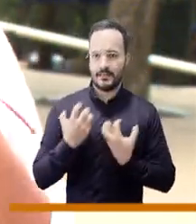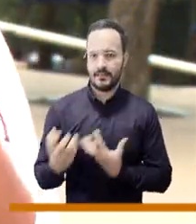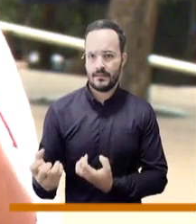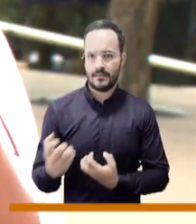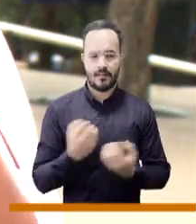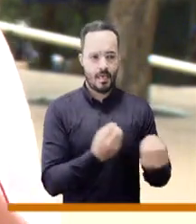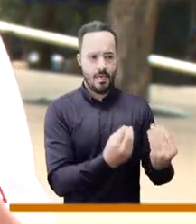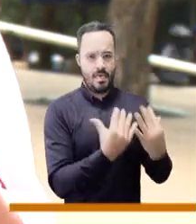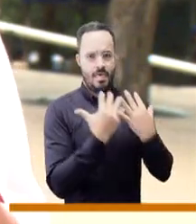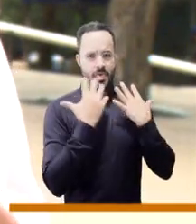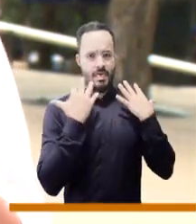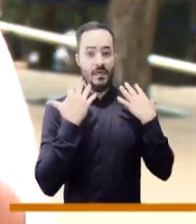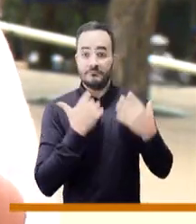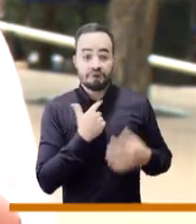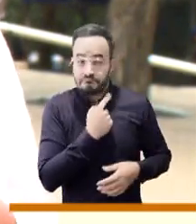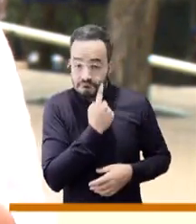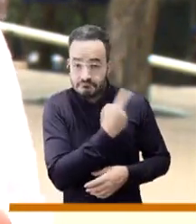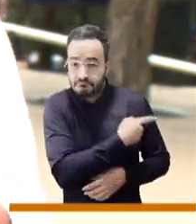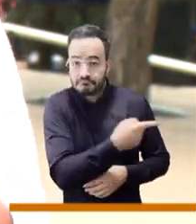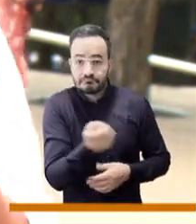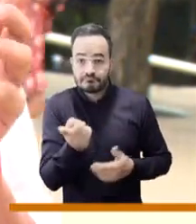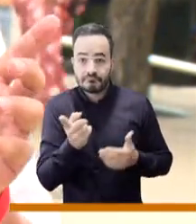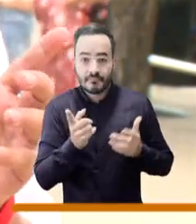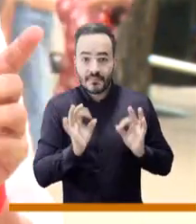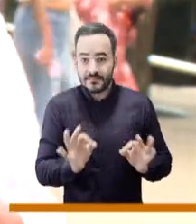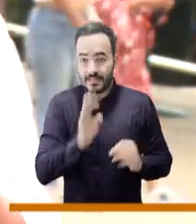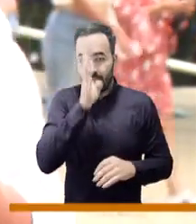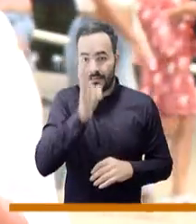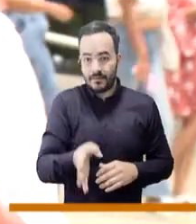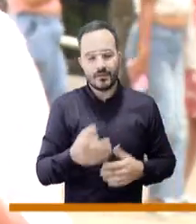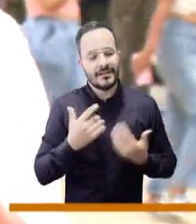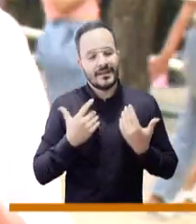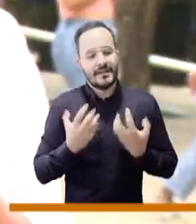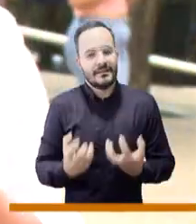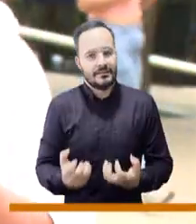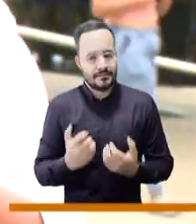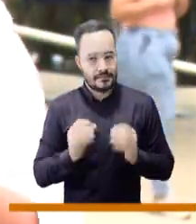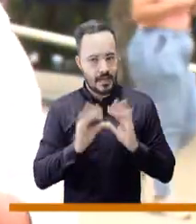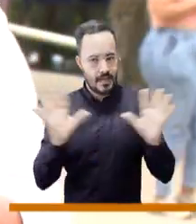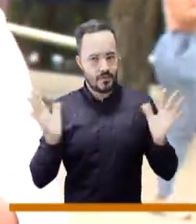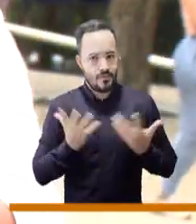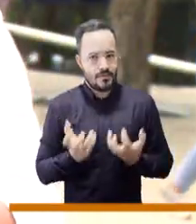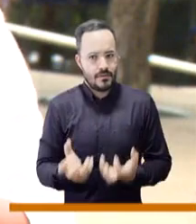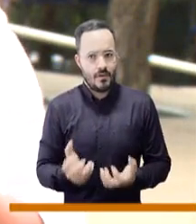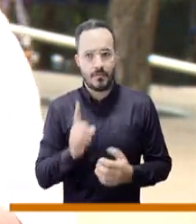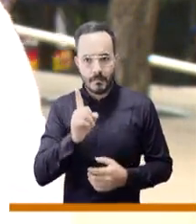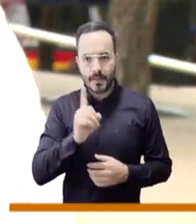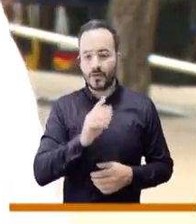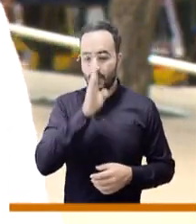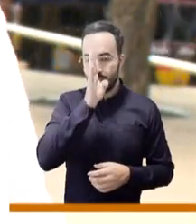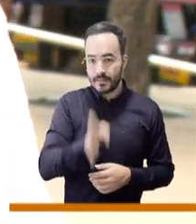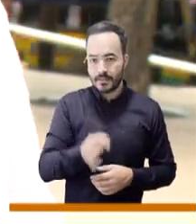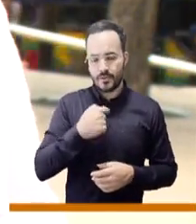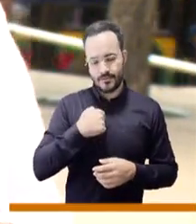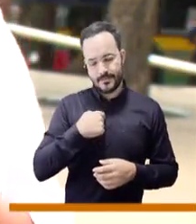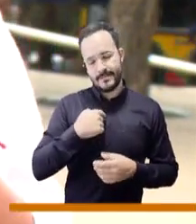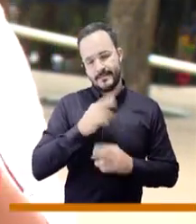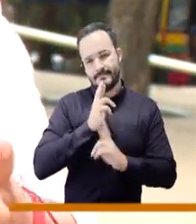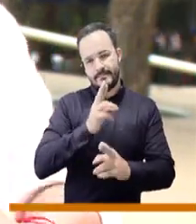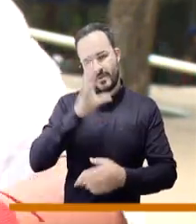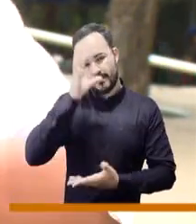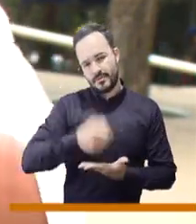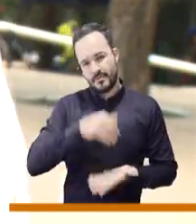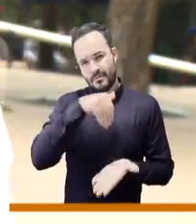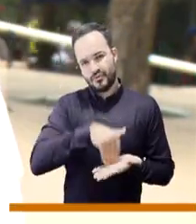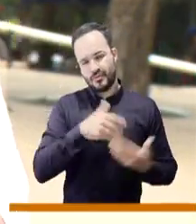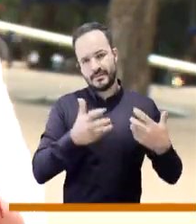Está predeterminado todo para que usted sea heterosexual en el deseo. Ya acabo de decir que la heterosexualidad es un sistema, es una manera,